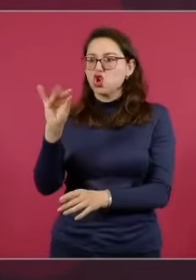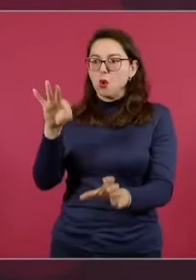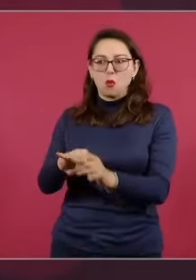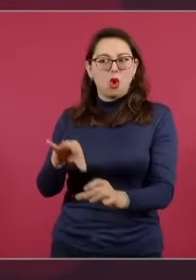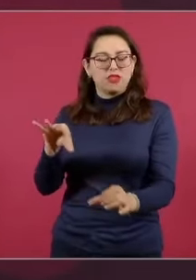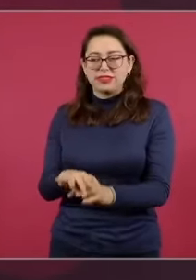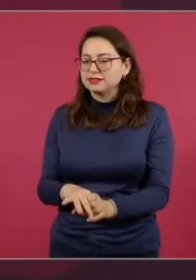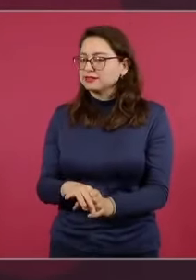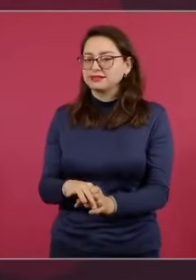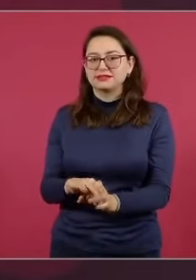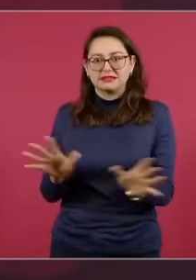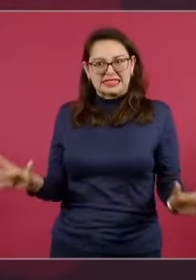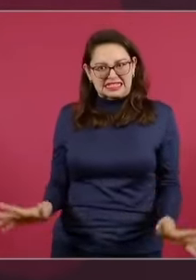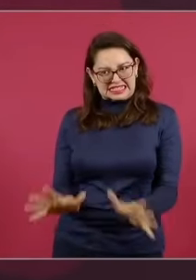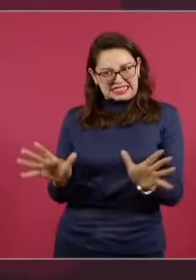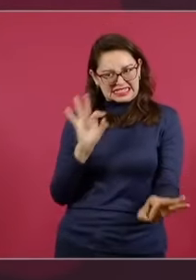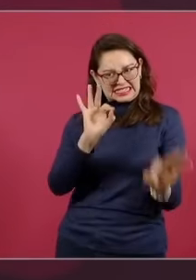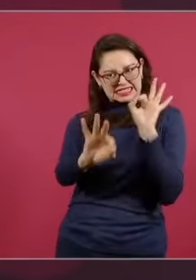40.